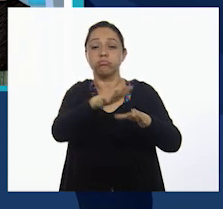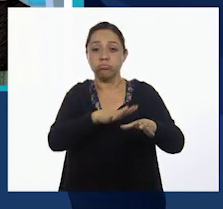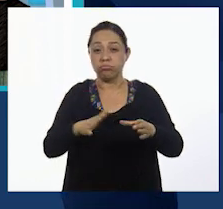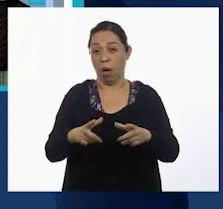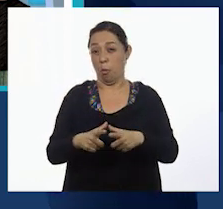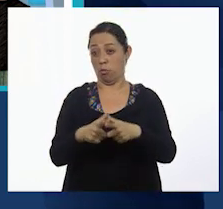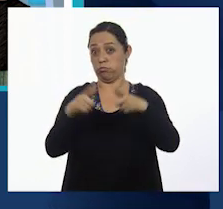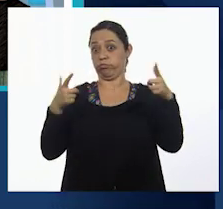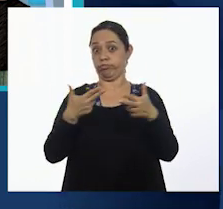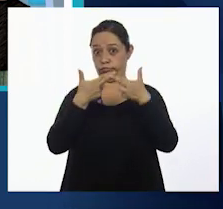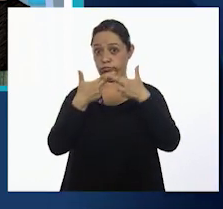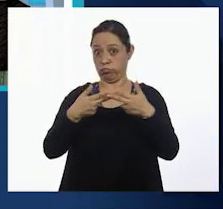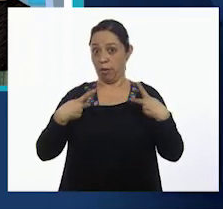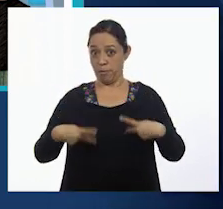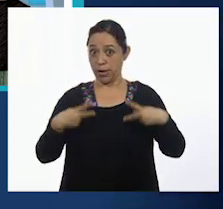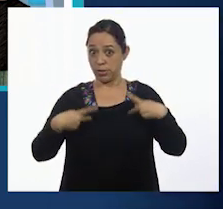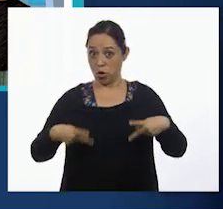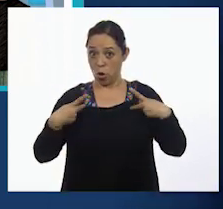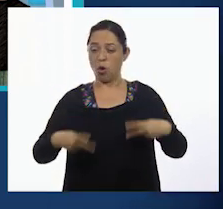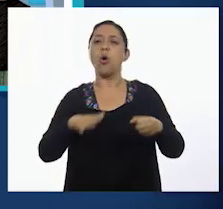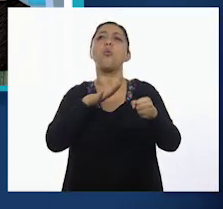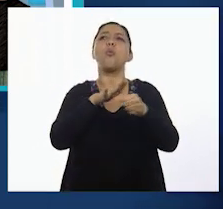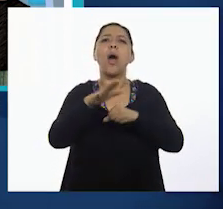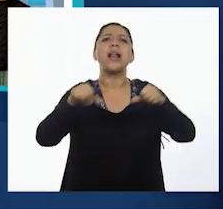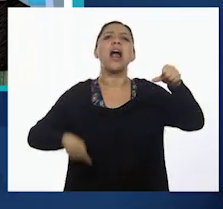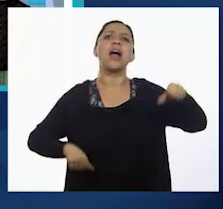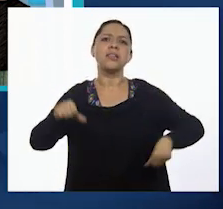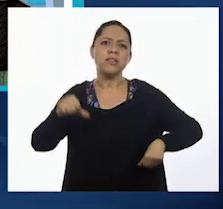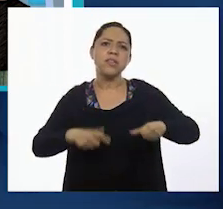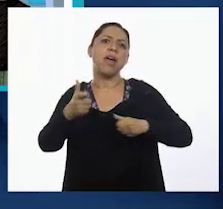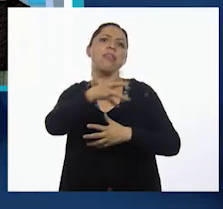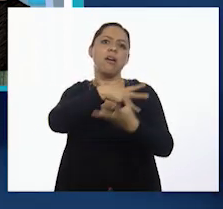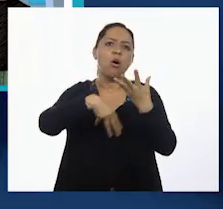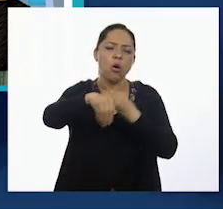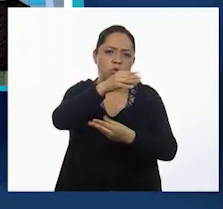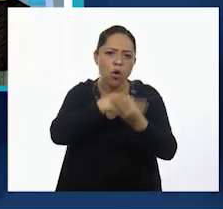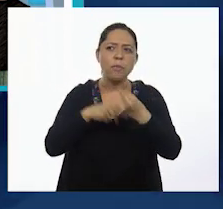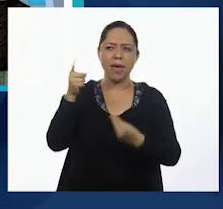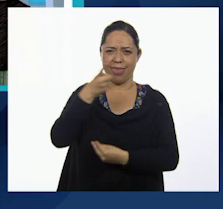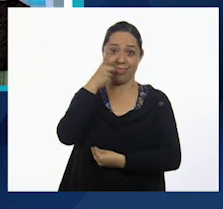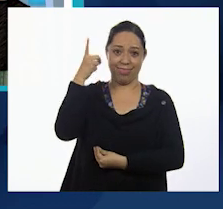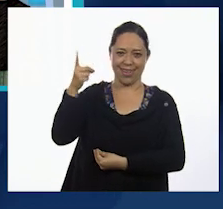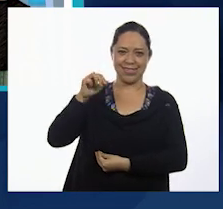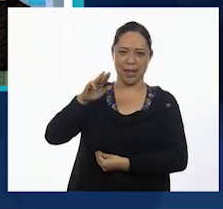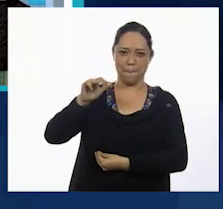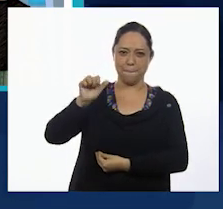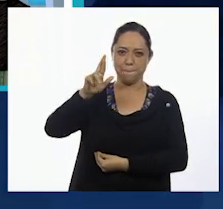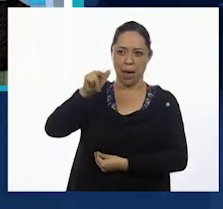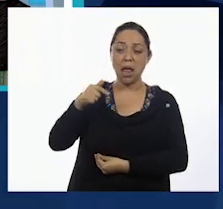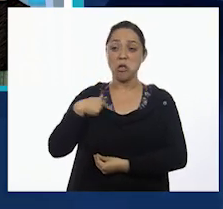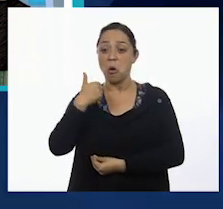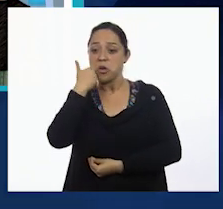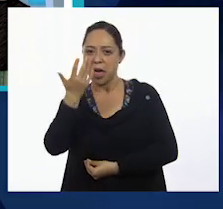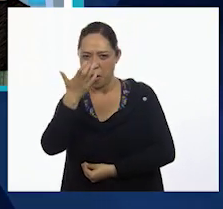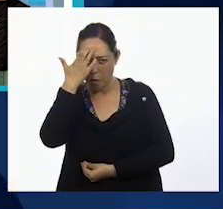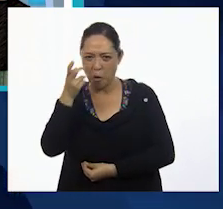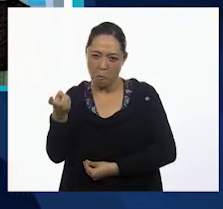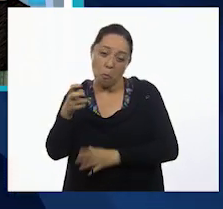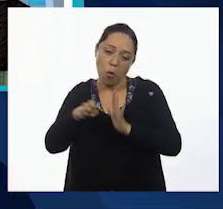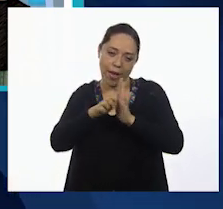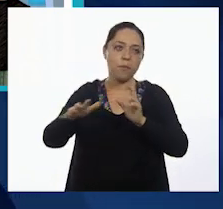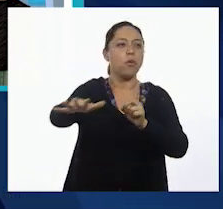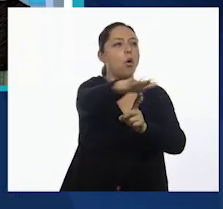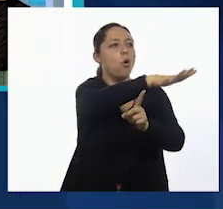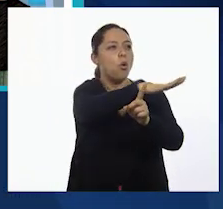no, cuál es la principal actividad económica, que María ya también nos dijo que le interesaría conocer, cómo es su paisaje,